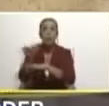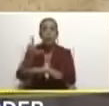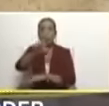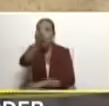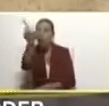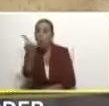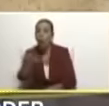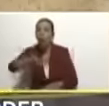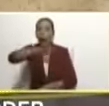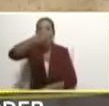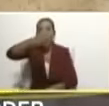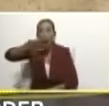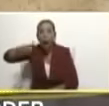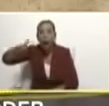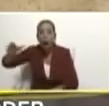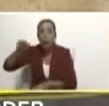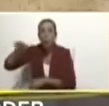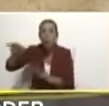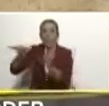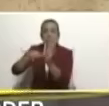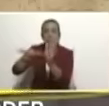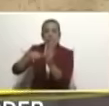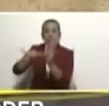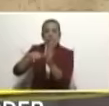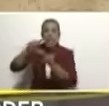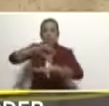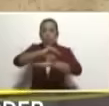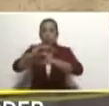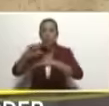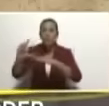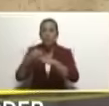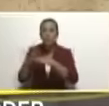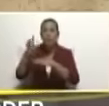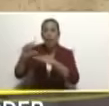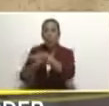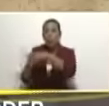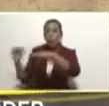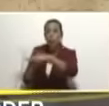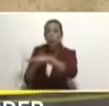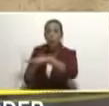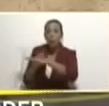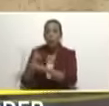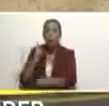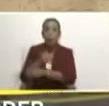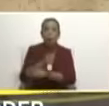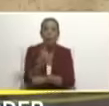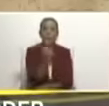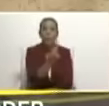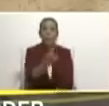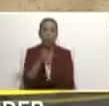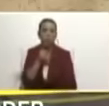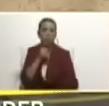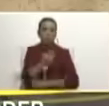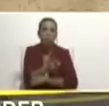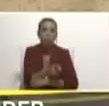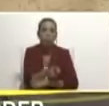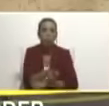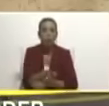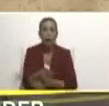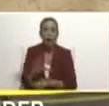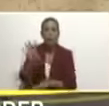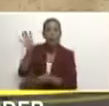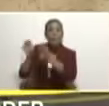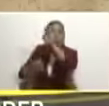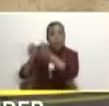las aguas de Guyana para apoyar a Guyana contra Venezuela. Lo